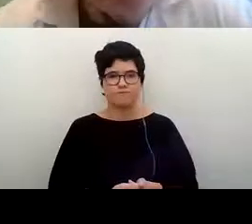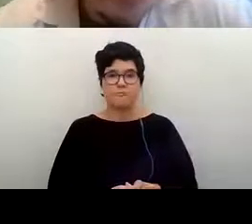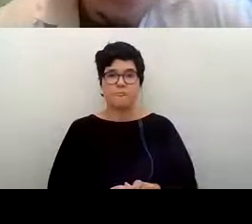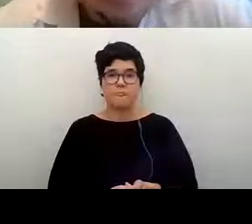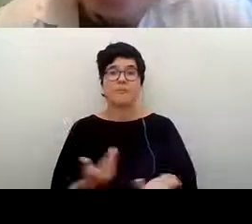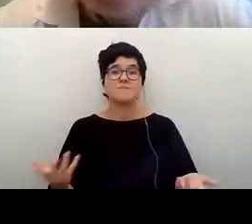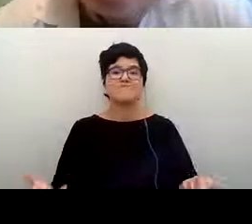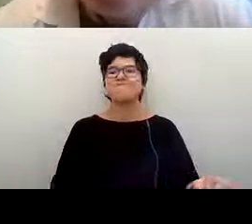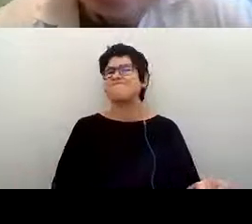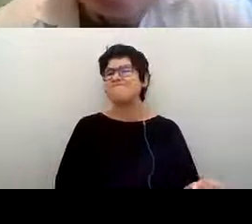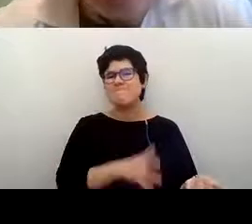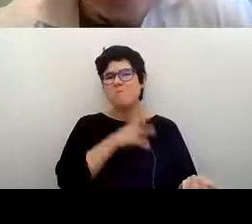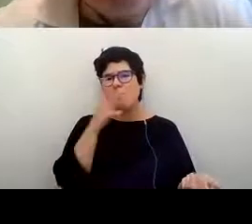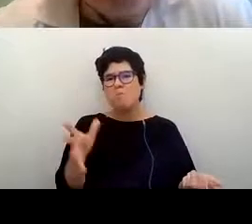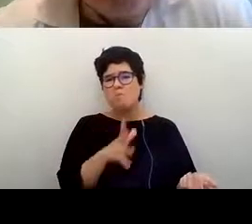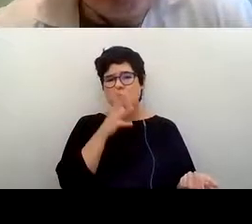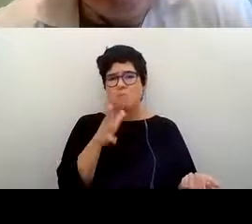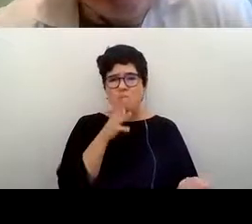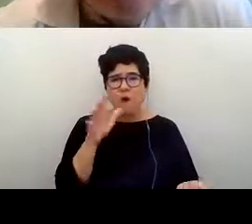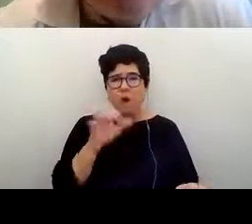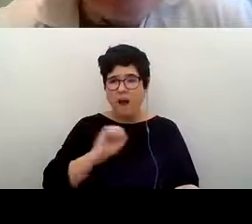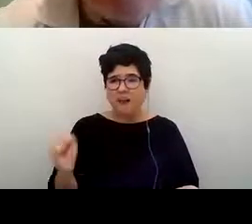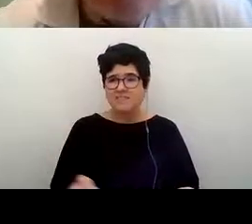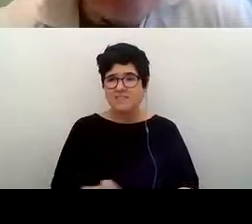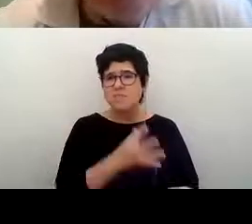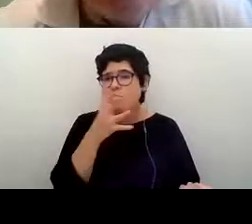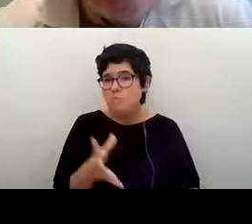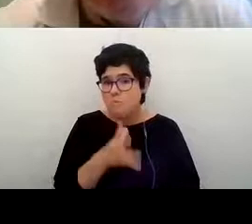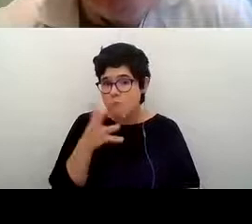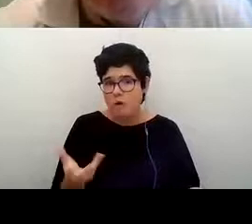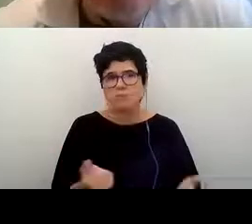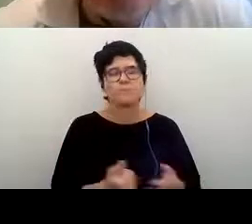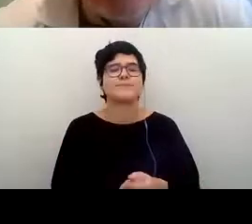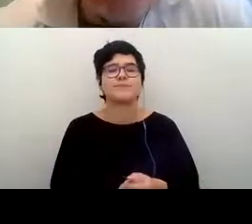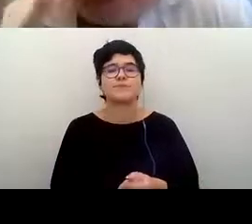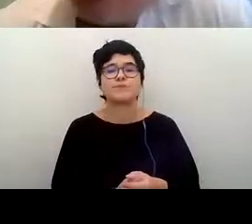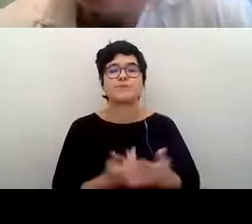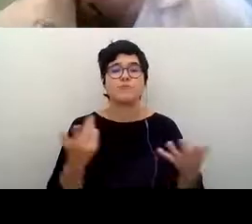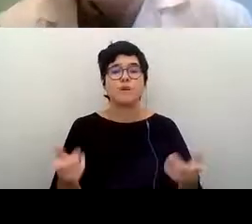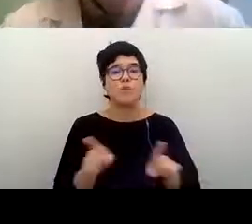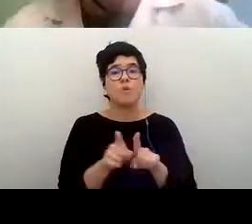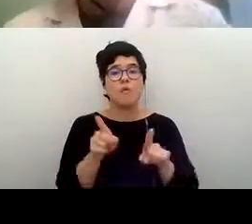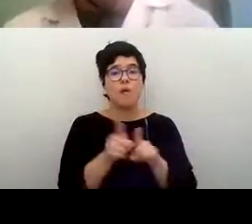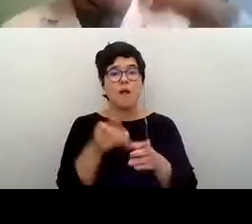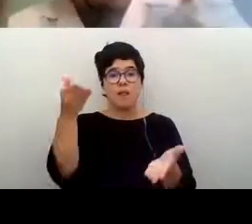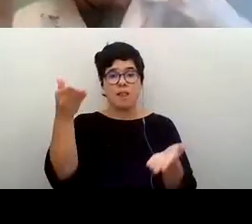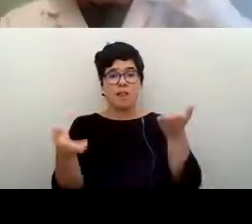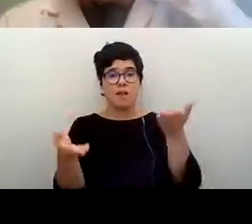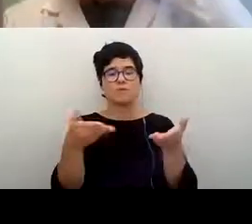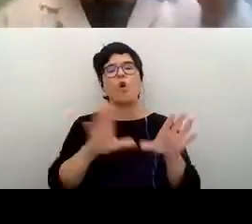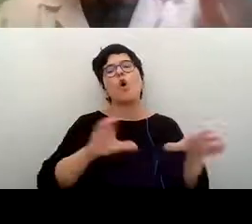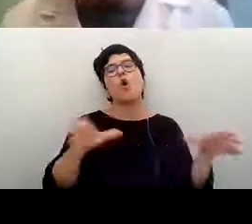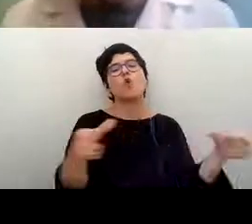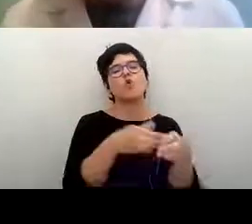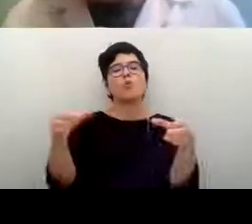¿Posibles causas de esta astenia? Pues básicamente hablamos de un desequilibrio. Hay dos grandes grupos de causas. El